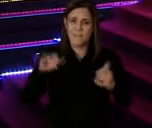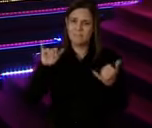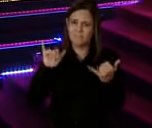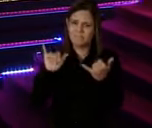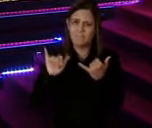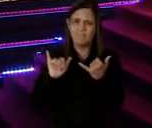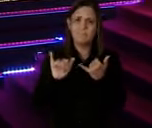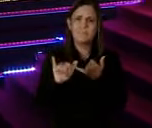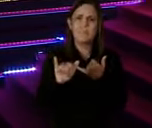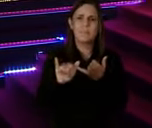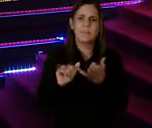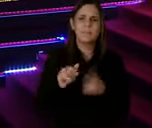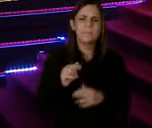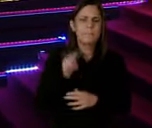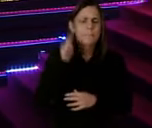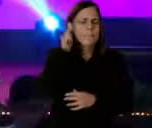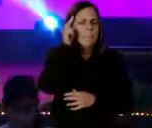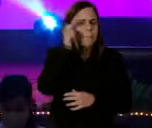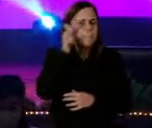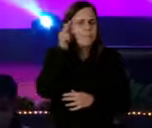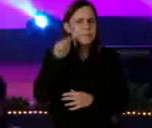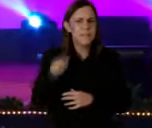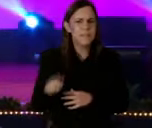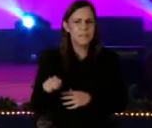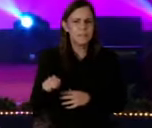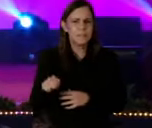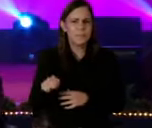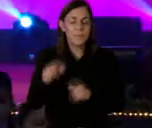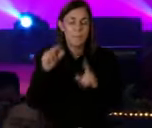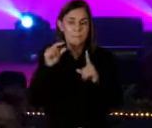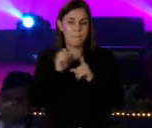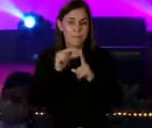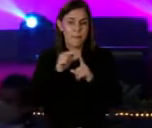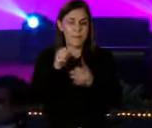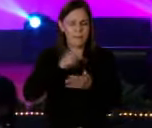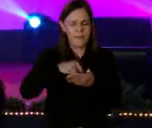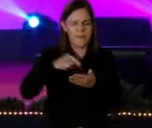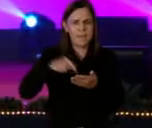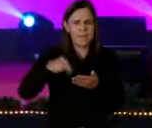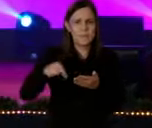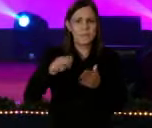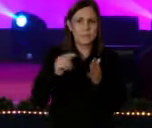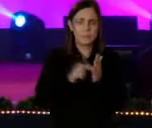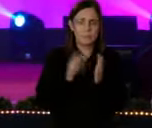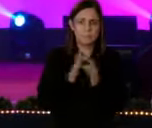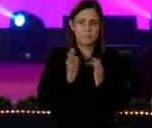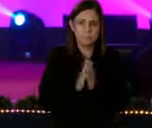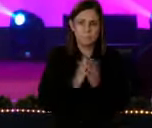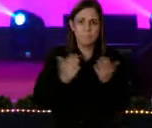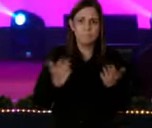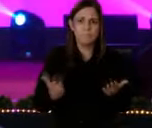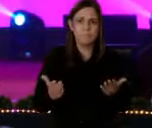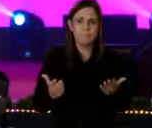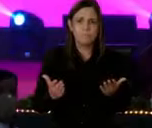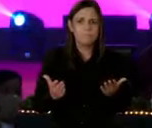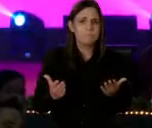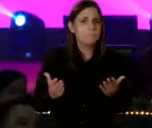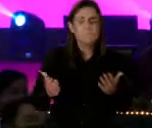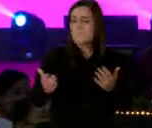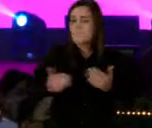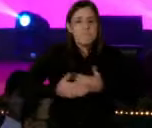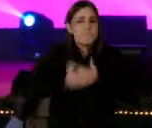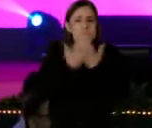La expresión del escritor bíblico dice: de tal manera, no hay palabra para poder definir